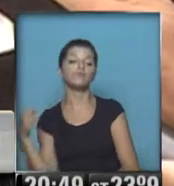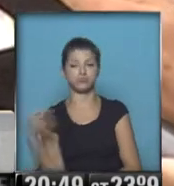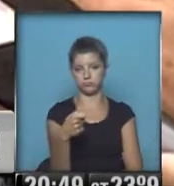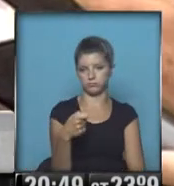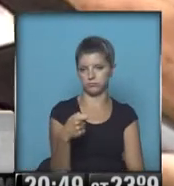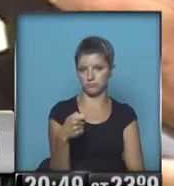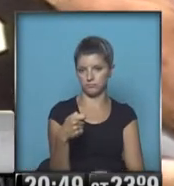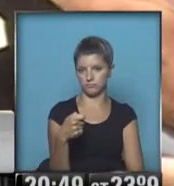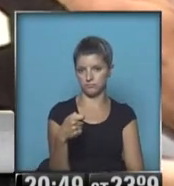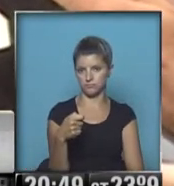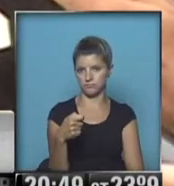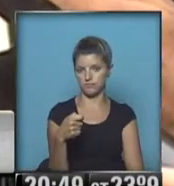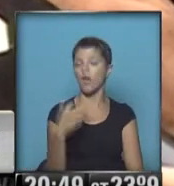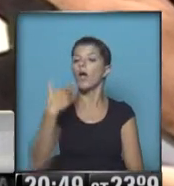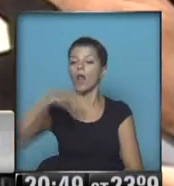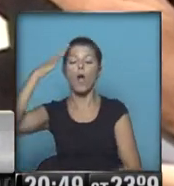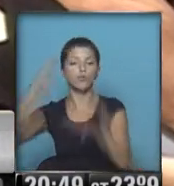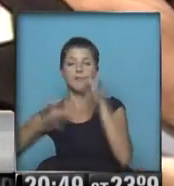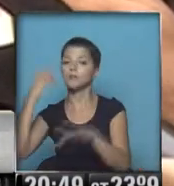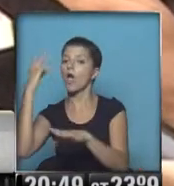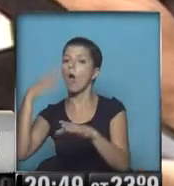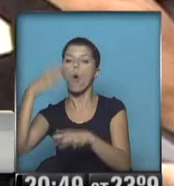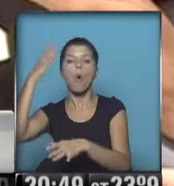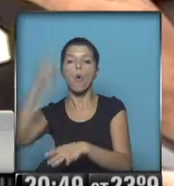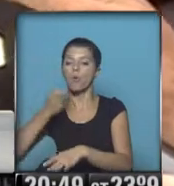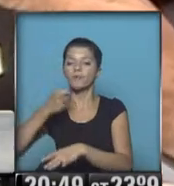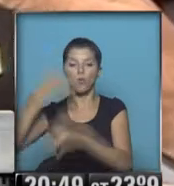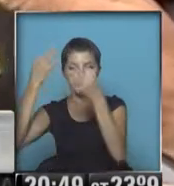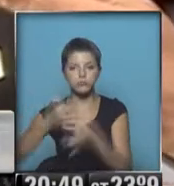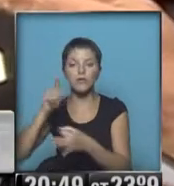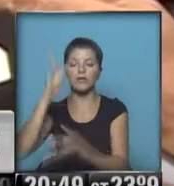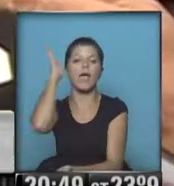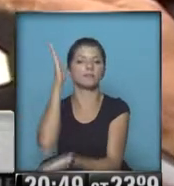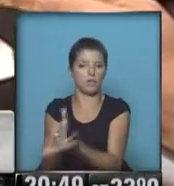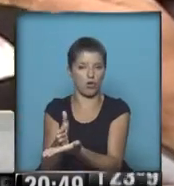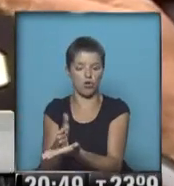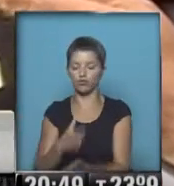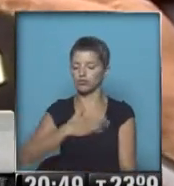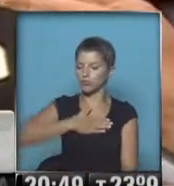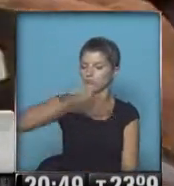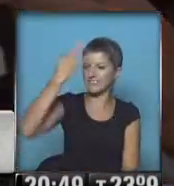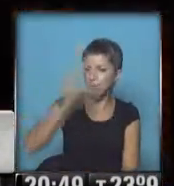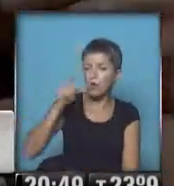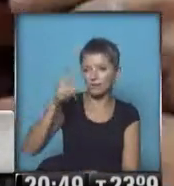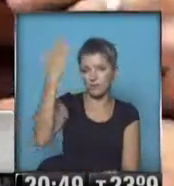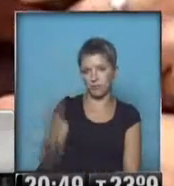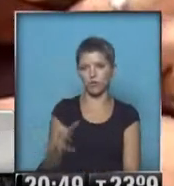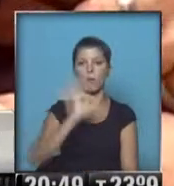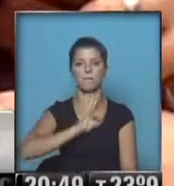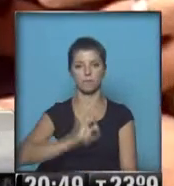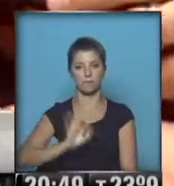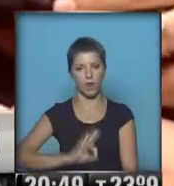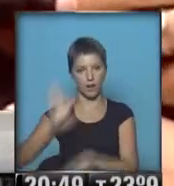Ángeles sea llevado a la justicia, tenga un juicio justo y reciba la pena ejemplar que merece. Y estamos convencidos que esa persona es Jorge Mangieri.